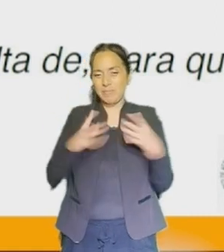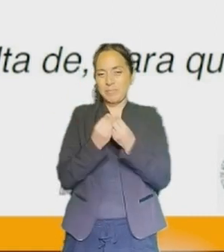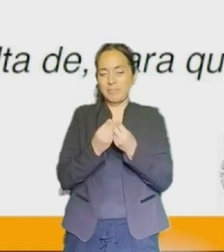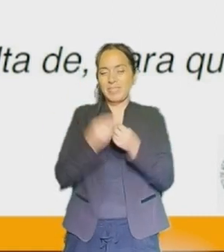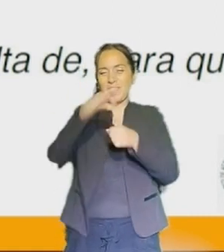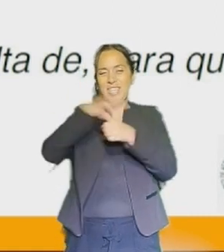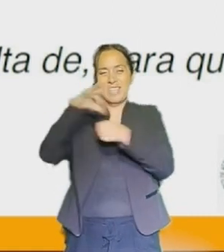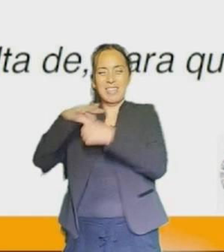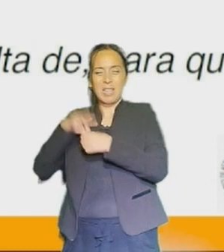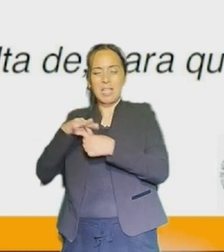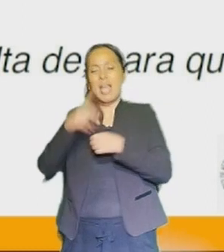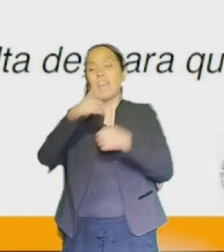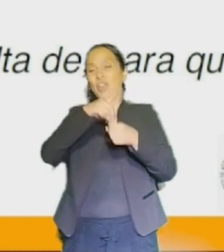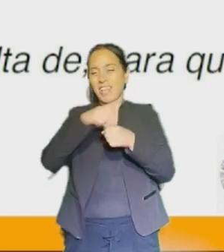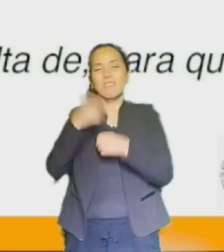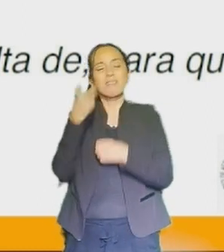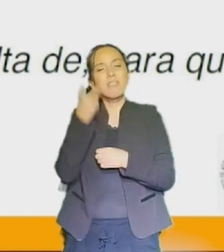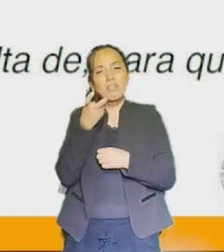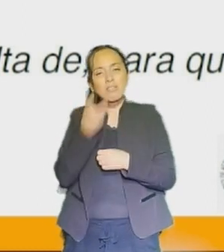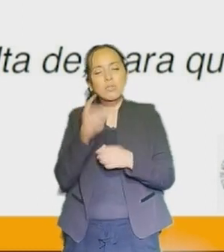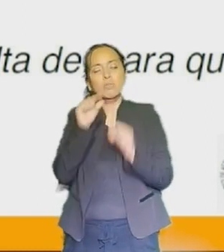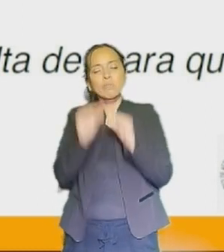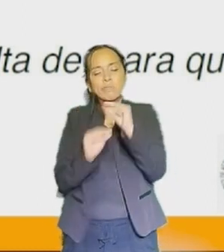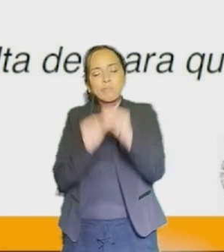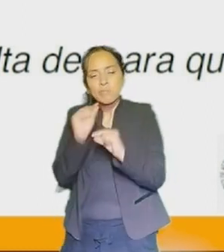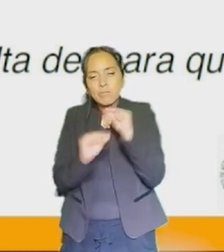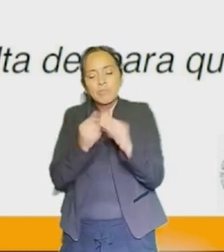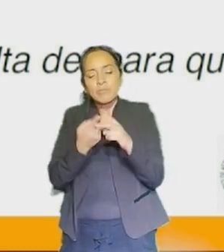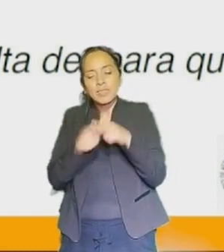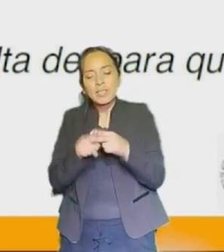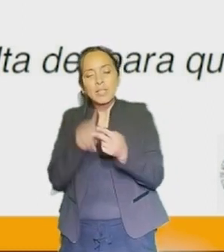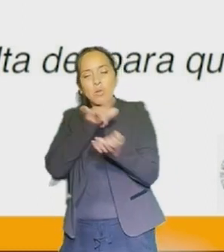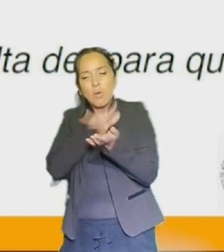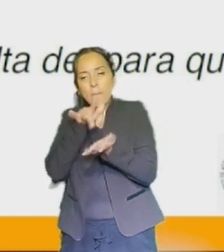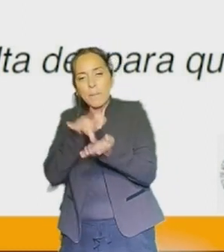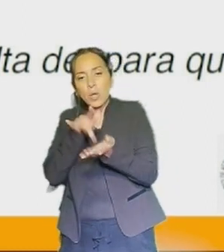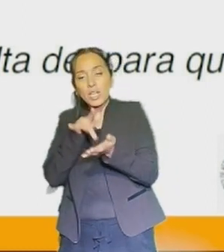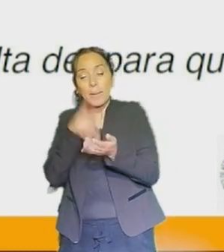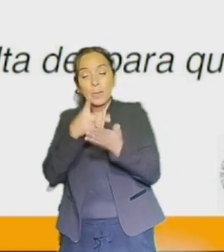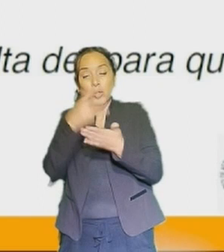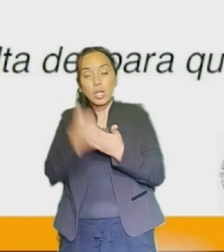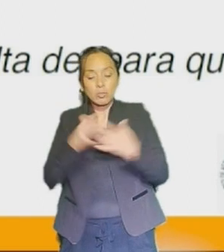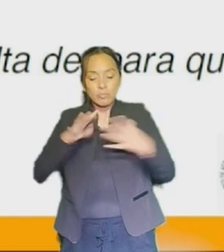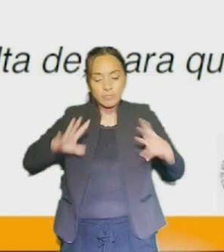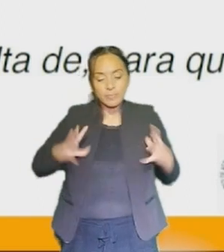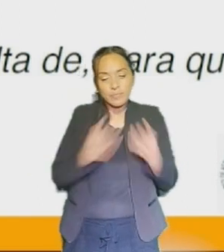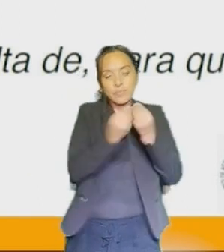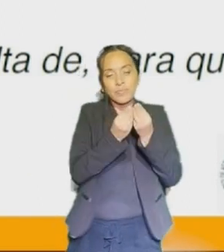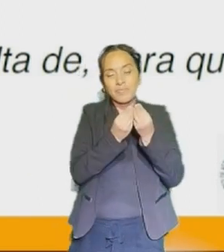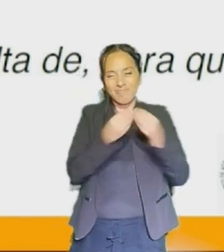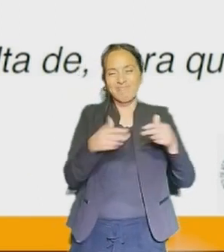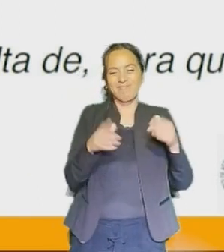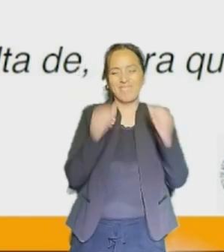poco a poco están empezando a apoyar proyectos que se presentan en conjunto. Lo que pasa normalmente es que